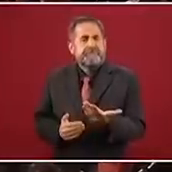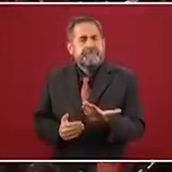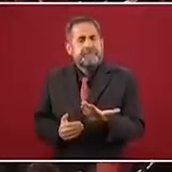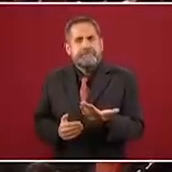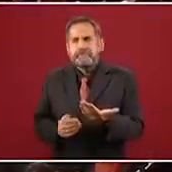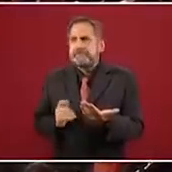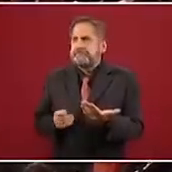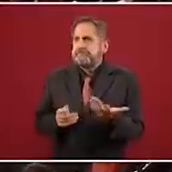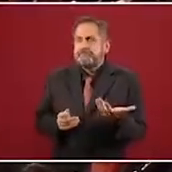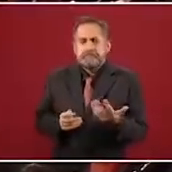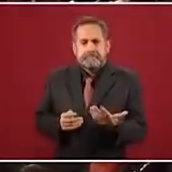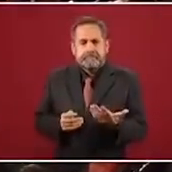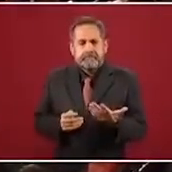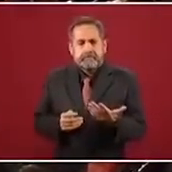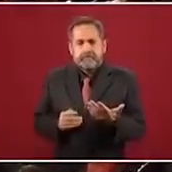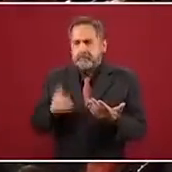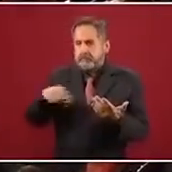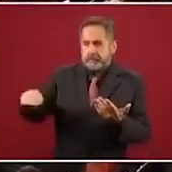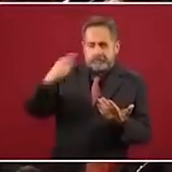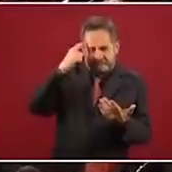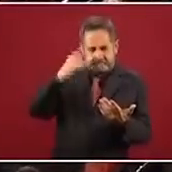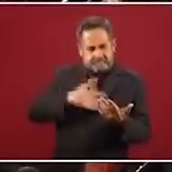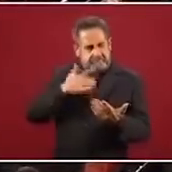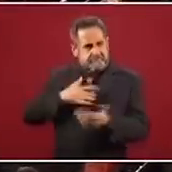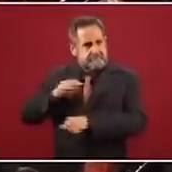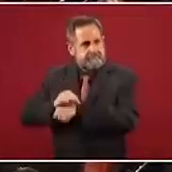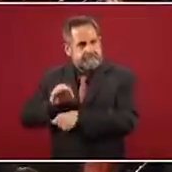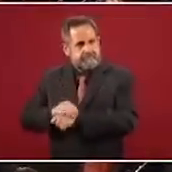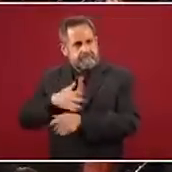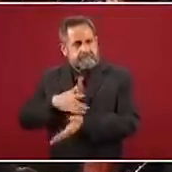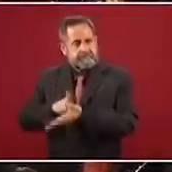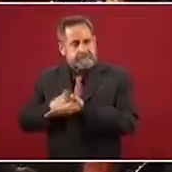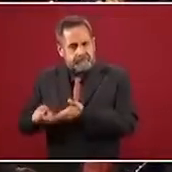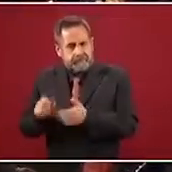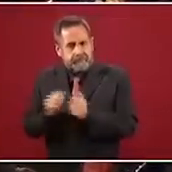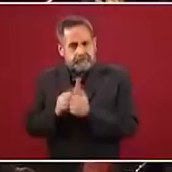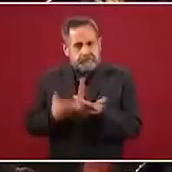esa conciencia ciudadana